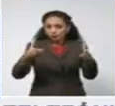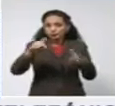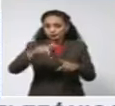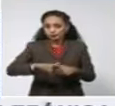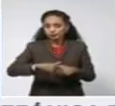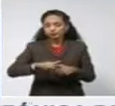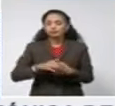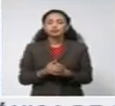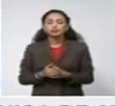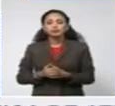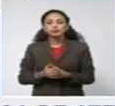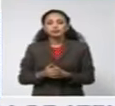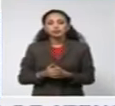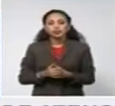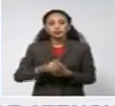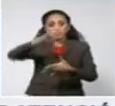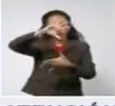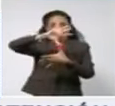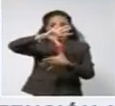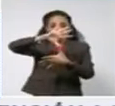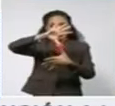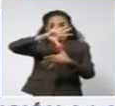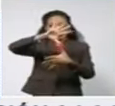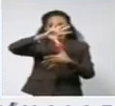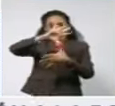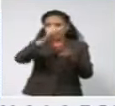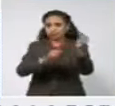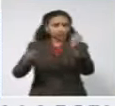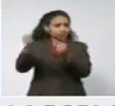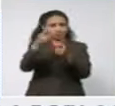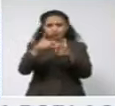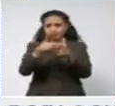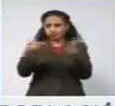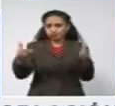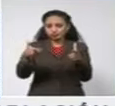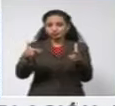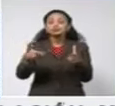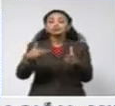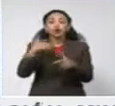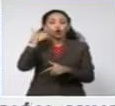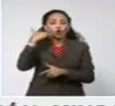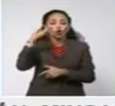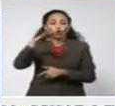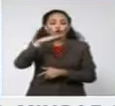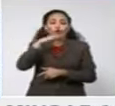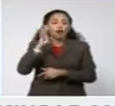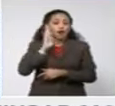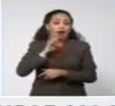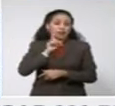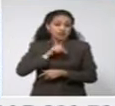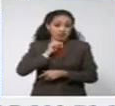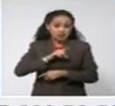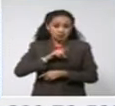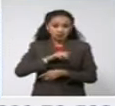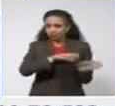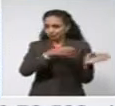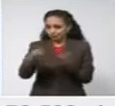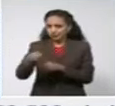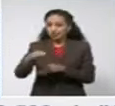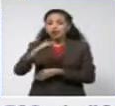jugando el papel principal, en amarillo. En azul, el sudeste